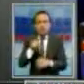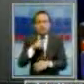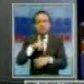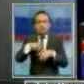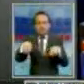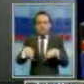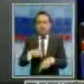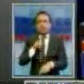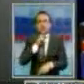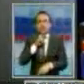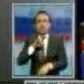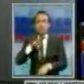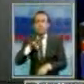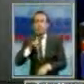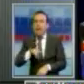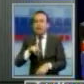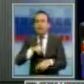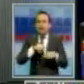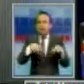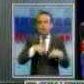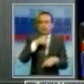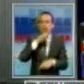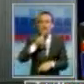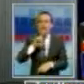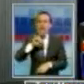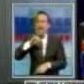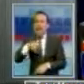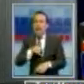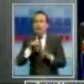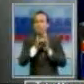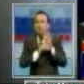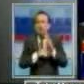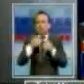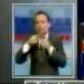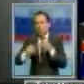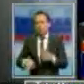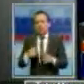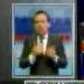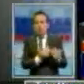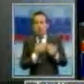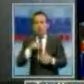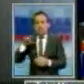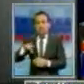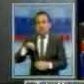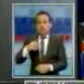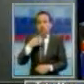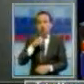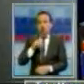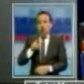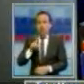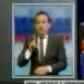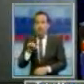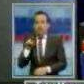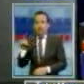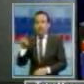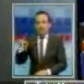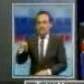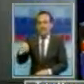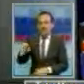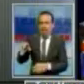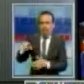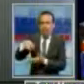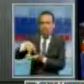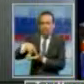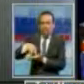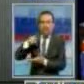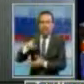el Lago Laja, también la gente del proyecto Ñuble Región, que vamos a trabajar, espero, junto con el apoyo del senador Horvat en el Senado, y obviamente también los problemas de la